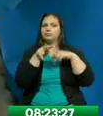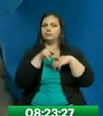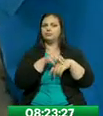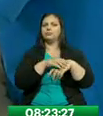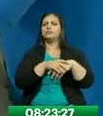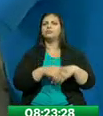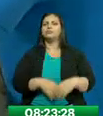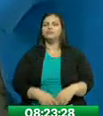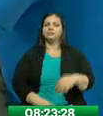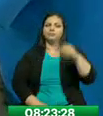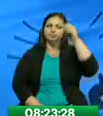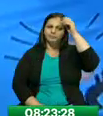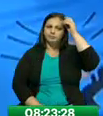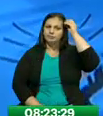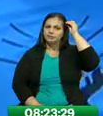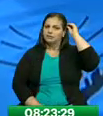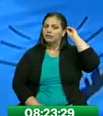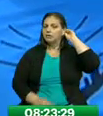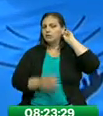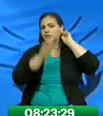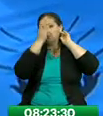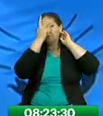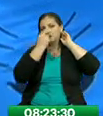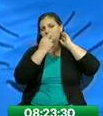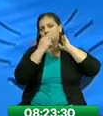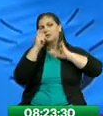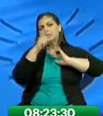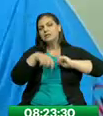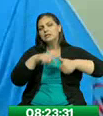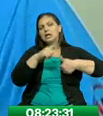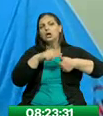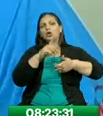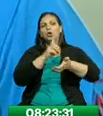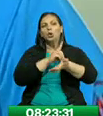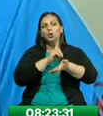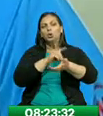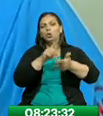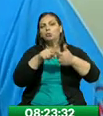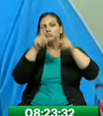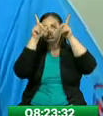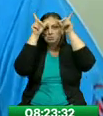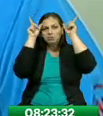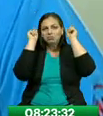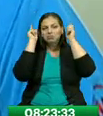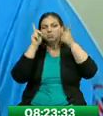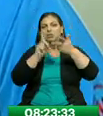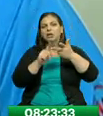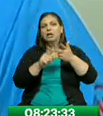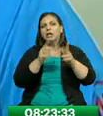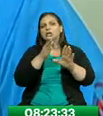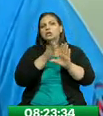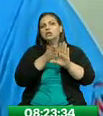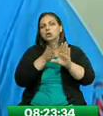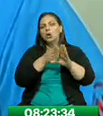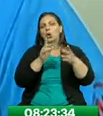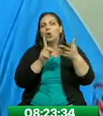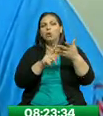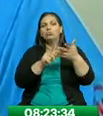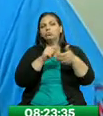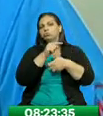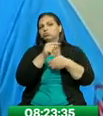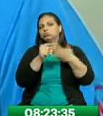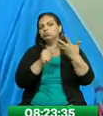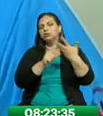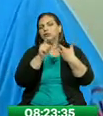vivencial una psicóloga es verdad que son los mínimos necesarios para que un centro de recuperación